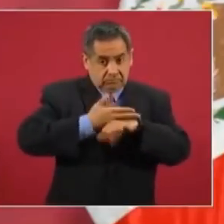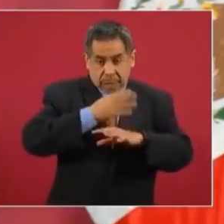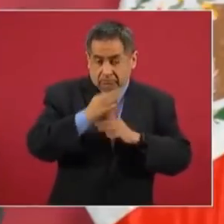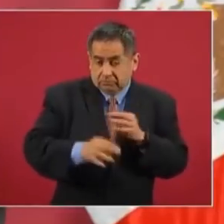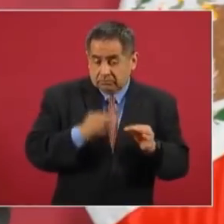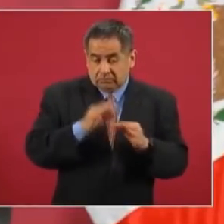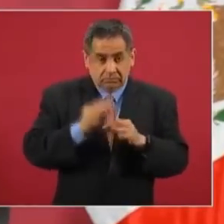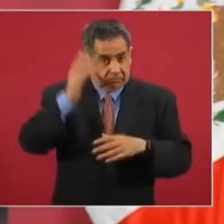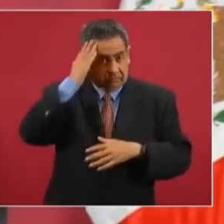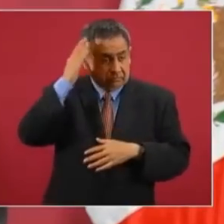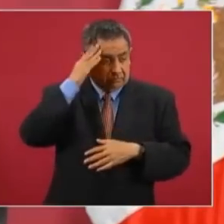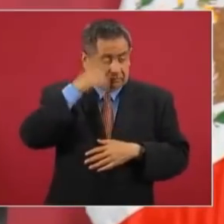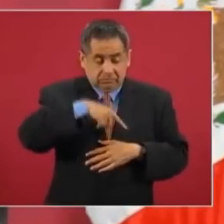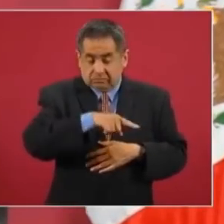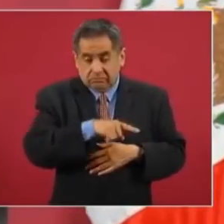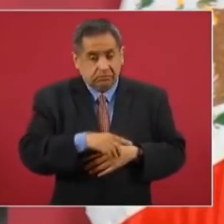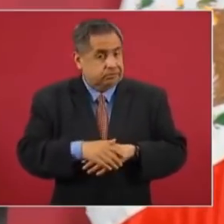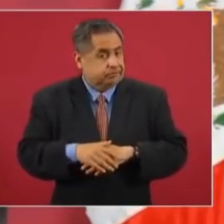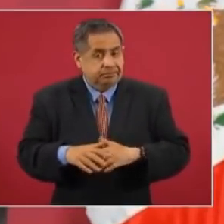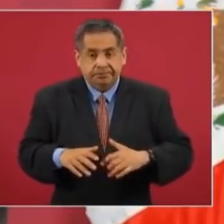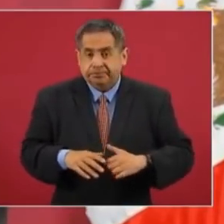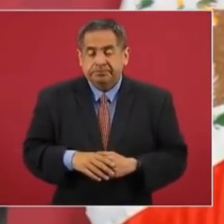política de dirigentes,